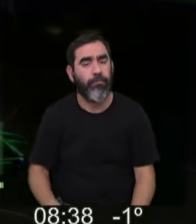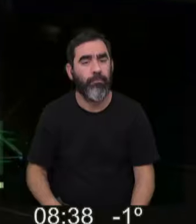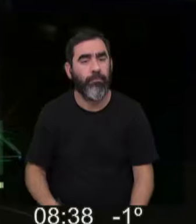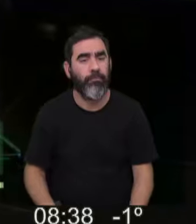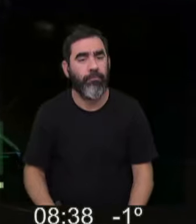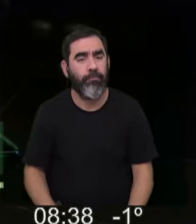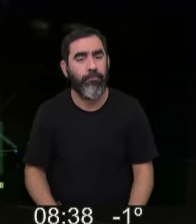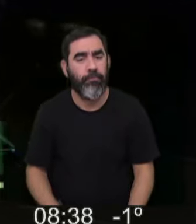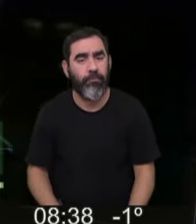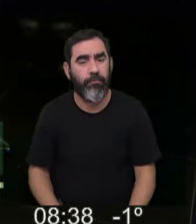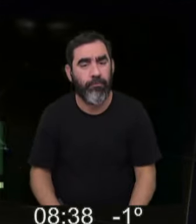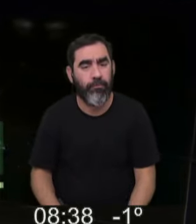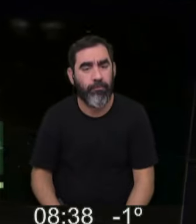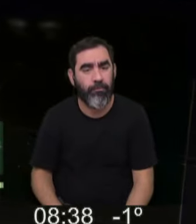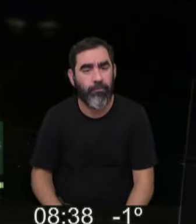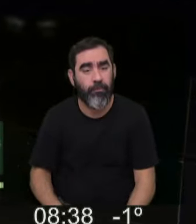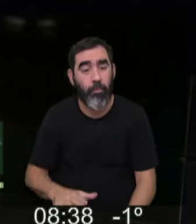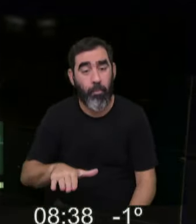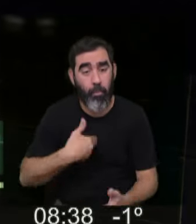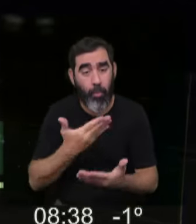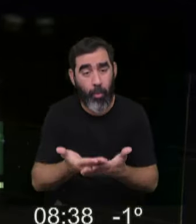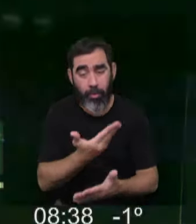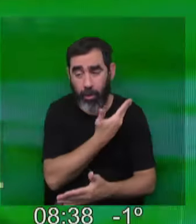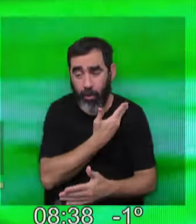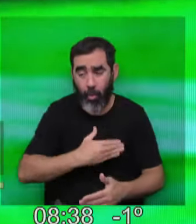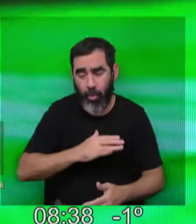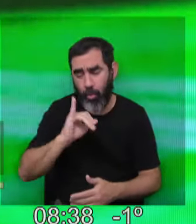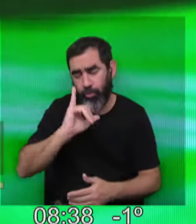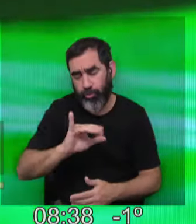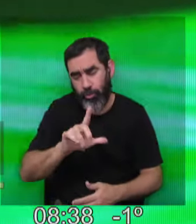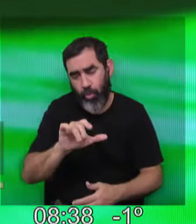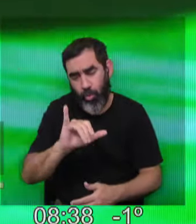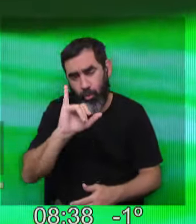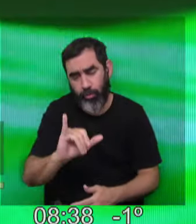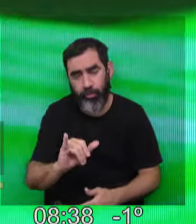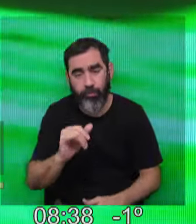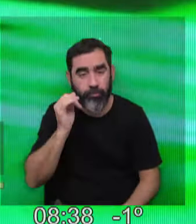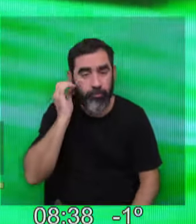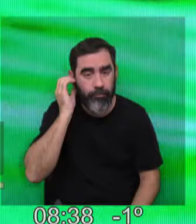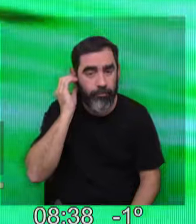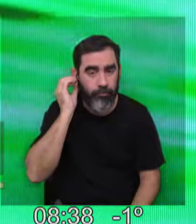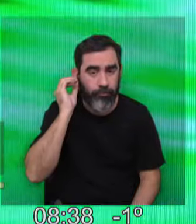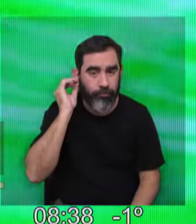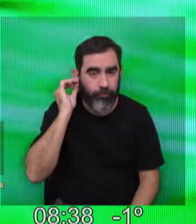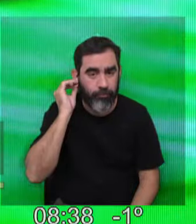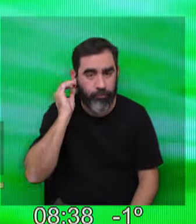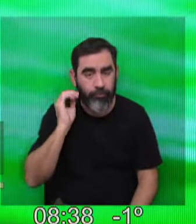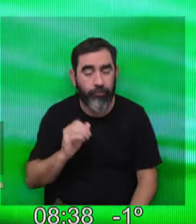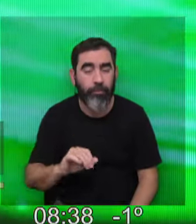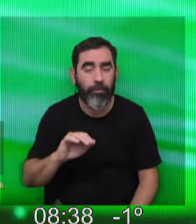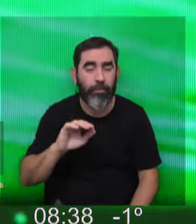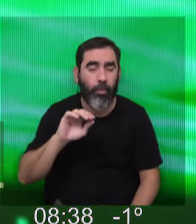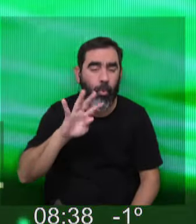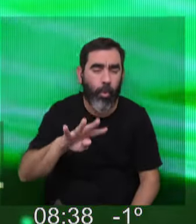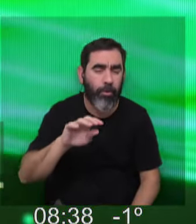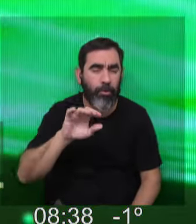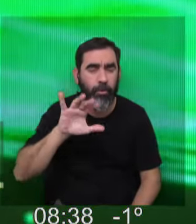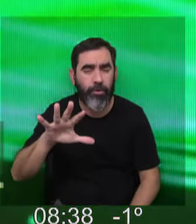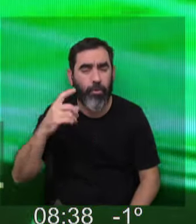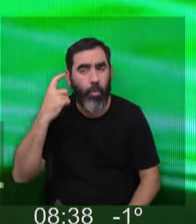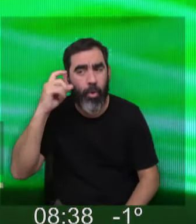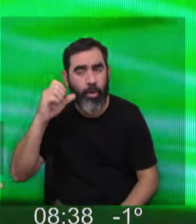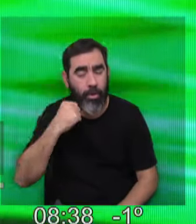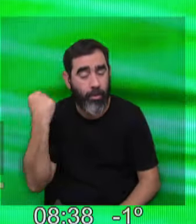No sé, no, propuesta de gobierno se va a hacer. Yo diría las 4 o 5 ideas